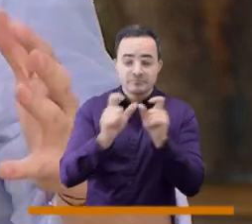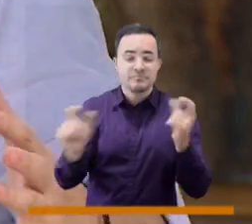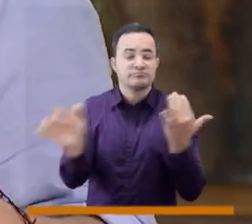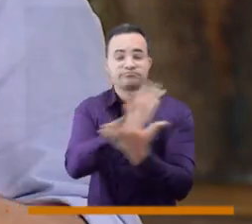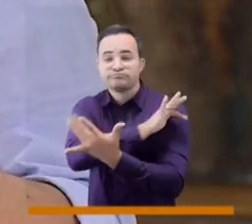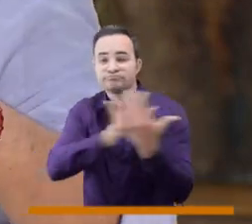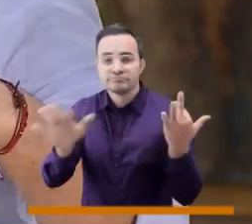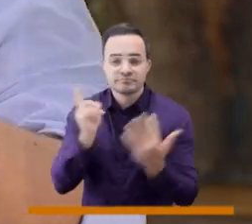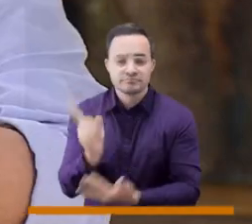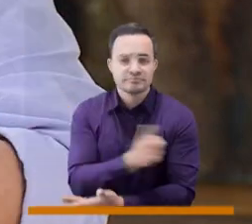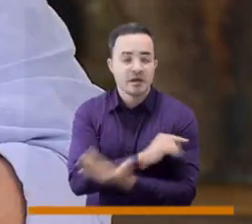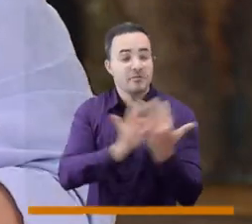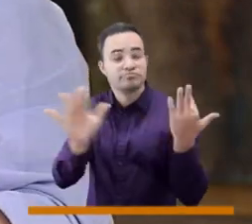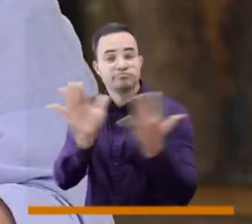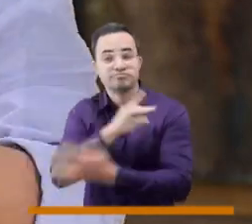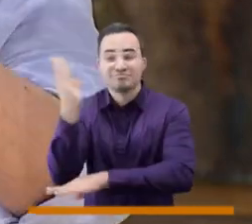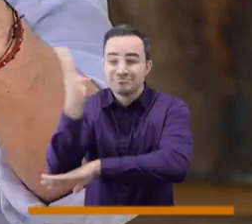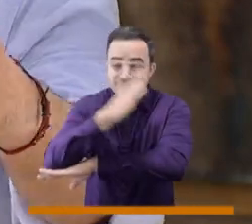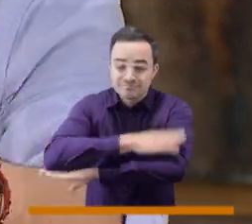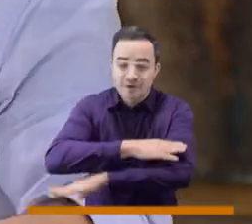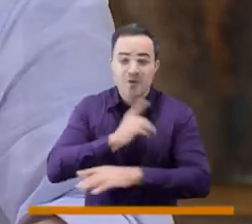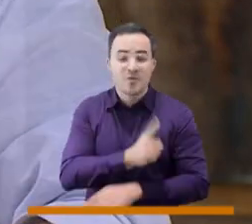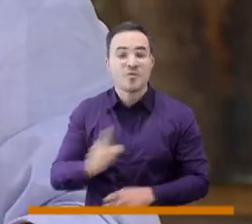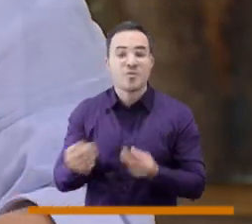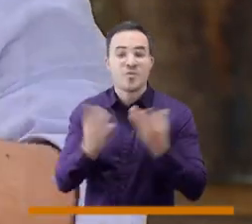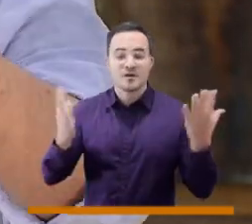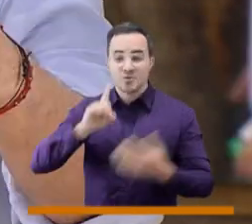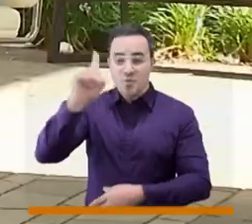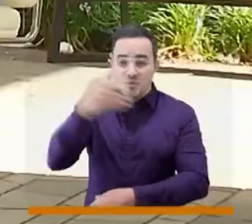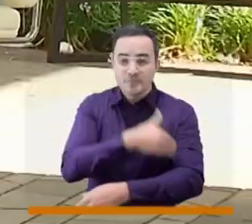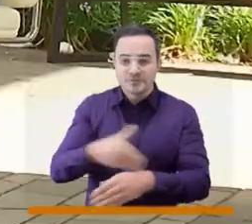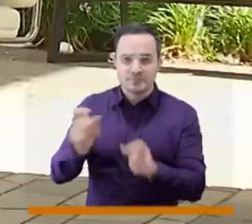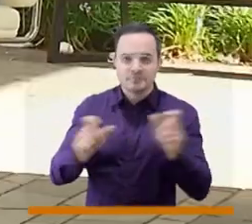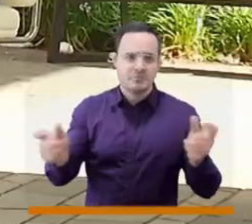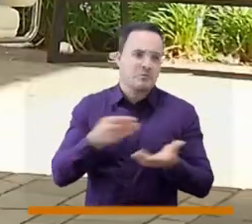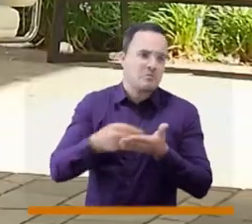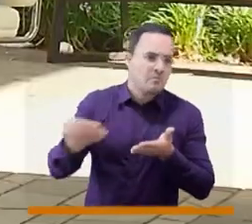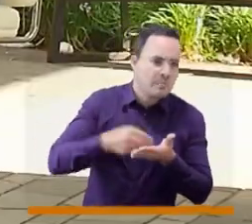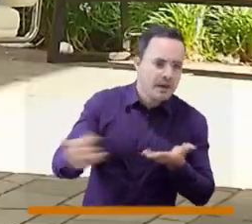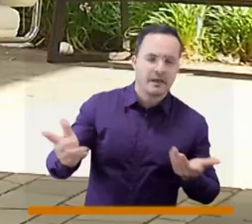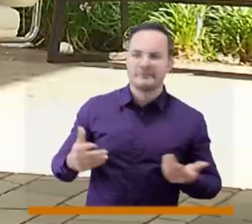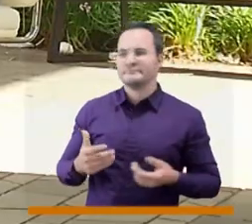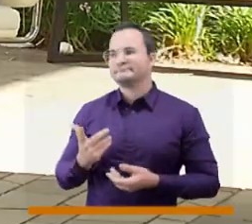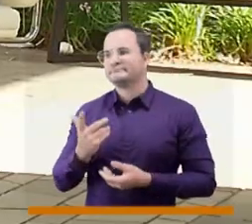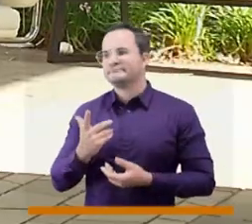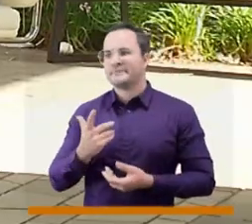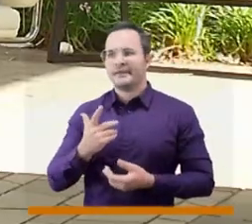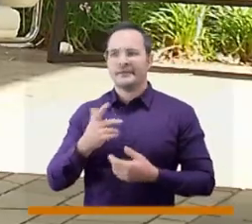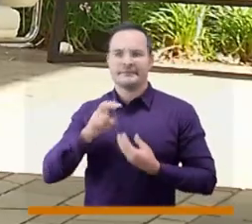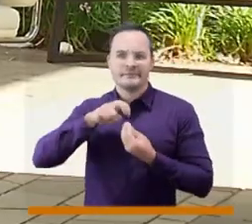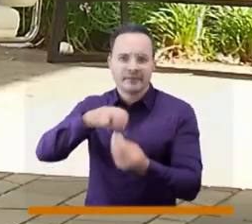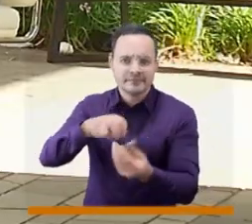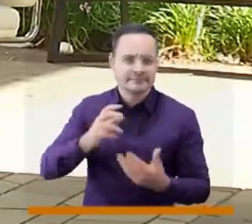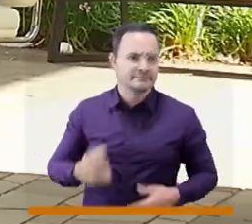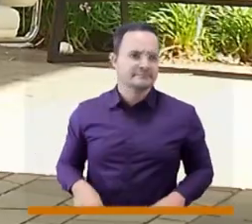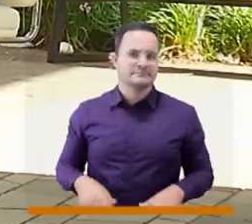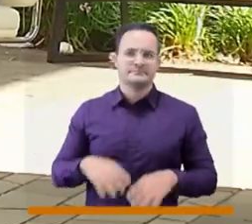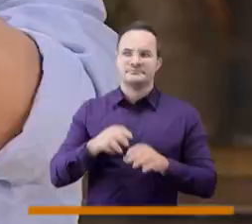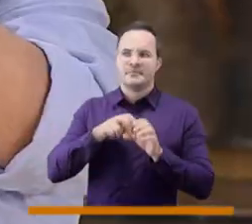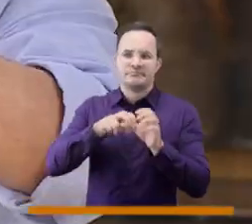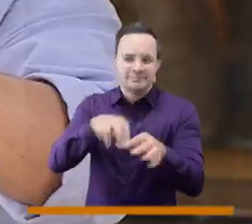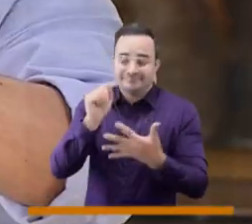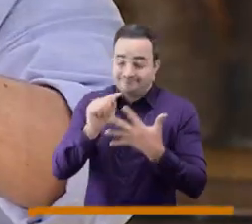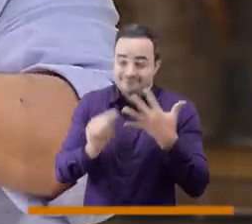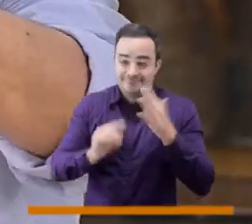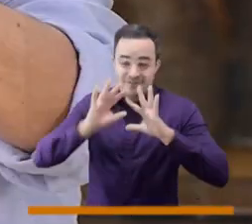aquí pasan, ¿cierto? Porque vienen a trabajar, a mercar, a comprar o de tránsito, y es casi que 1 millón de personas. Mientras que las personas